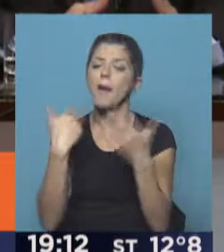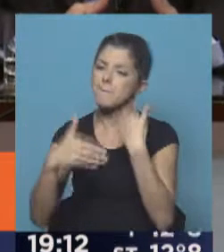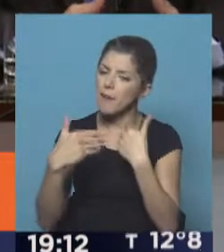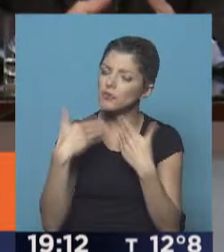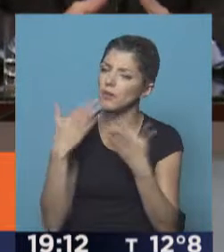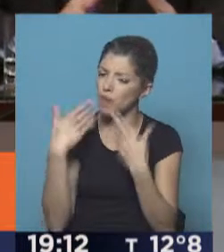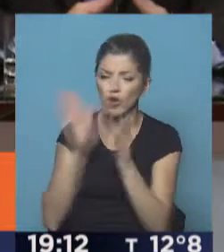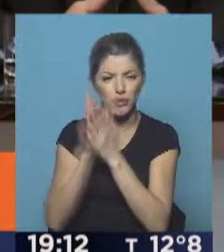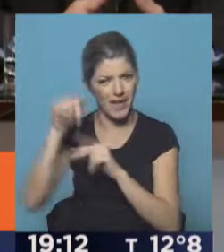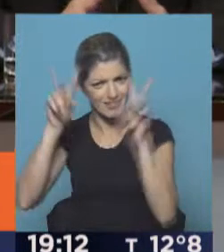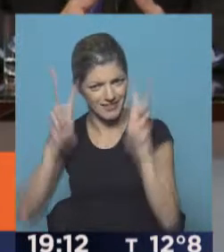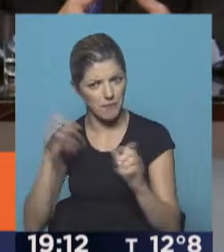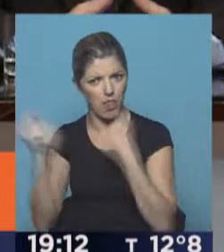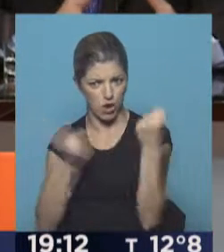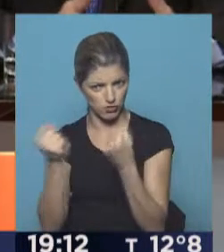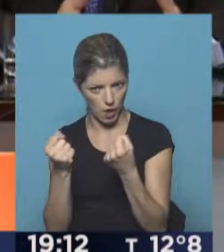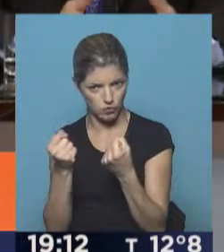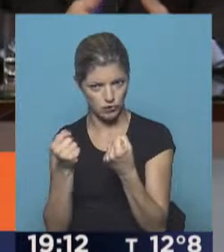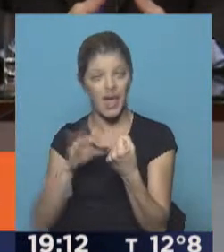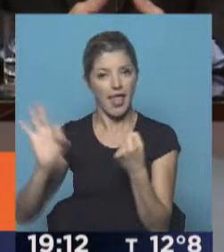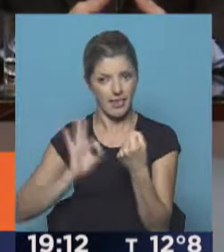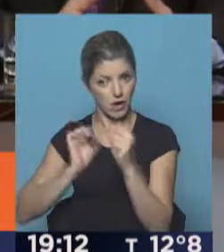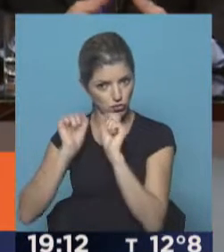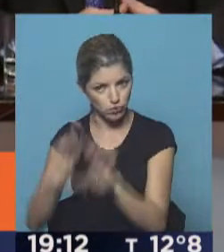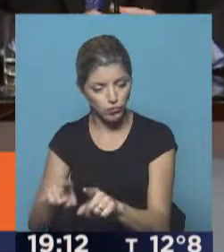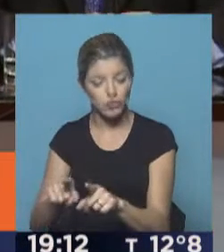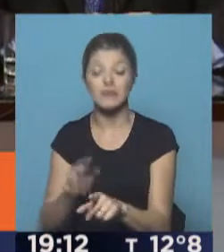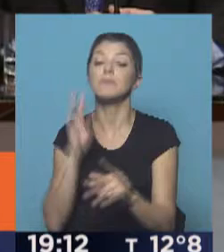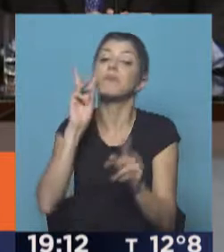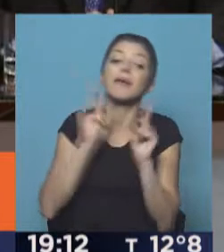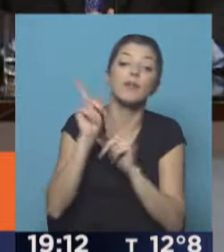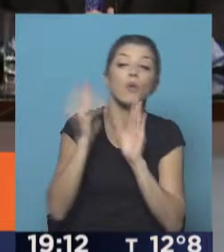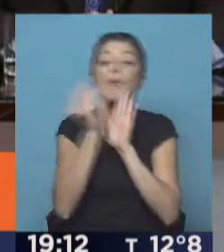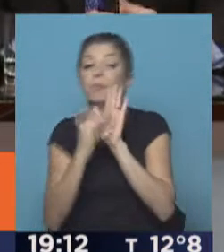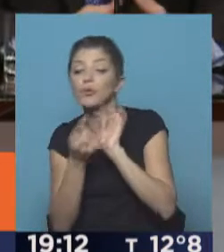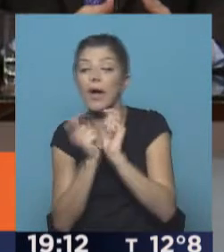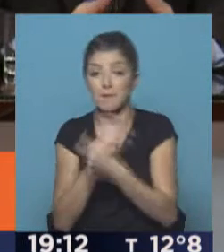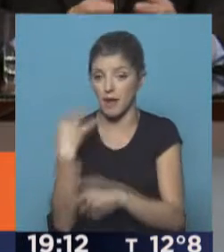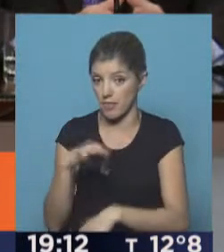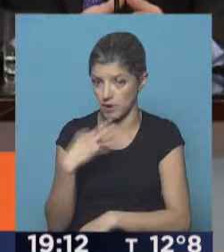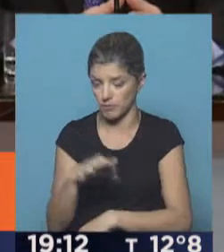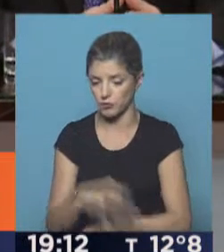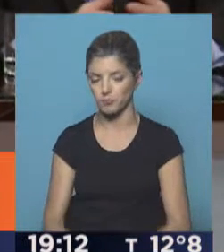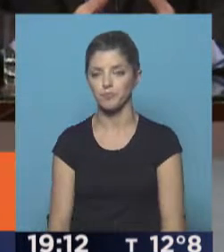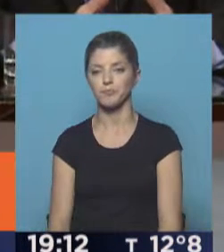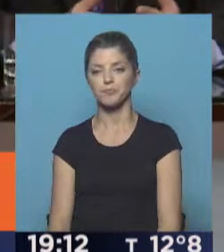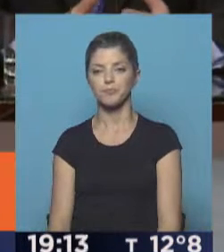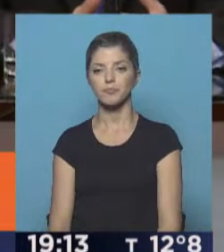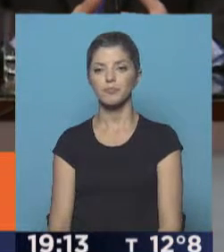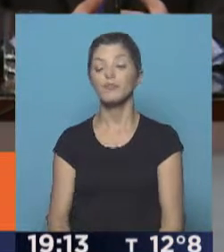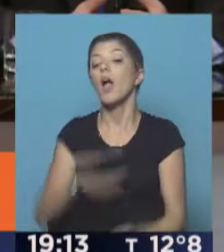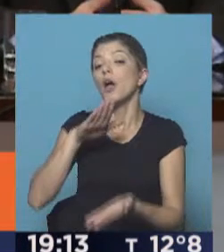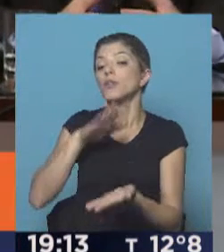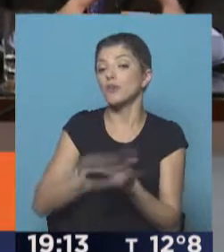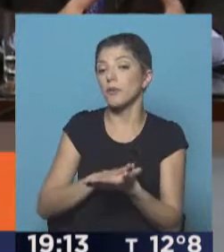inclusión y si hay que de alguna manera incorporar algún dato nuevo en esos criterios de inclusión. Con respecto al que pagó, como